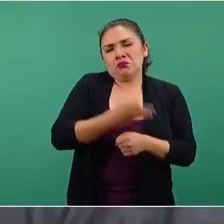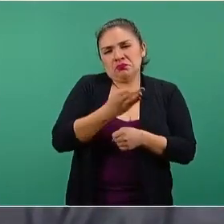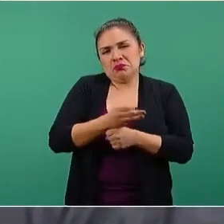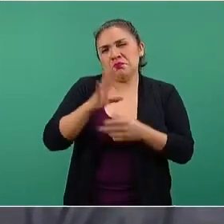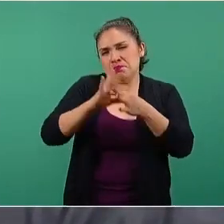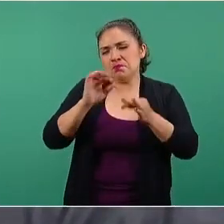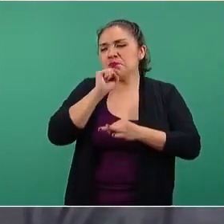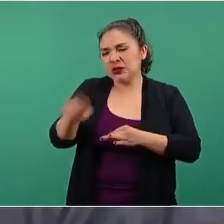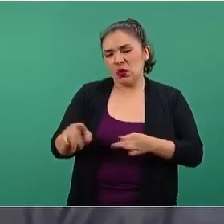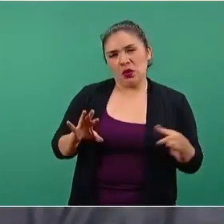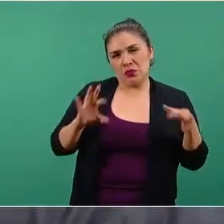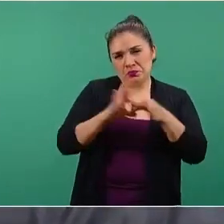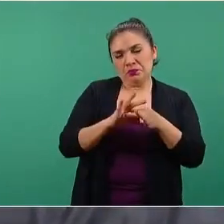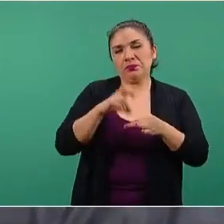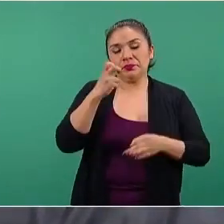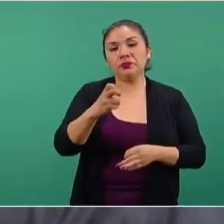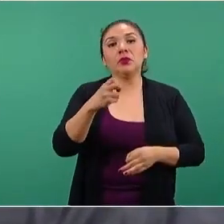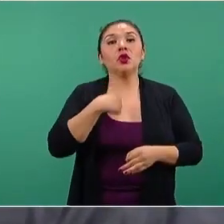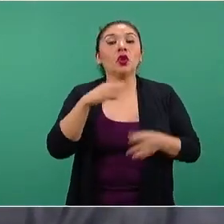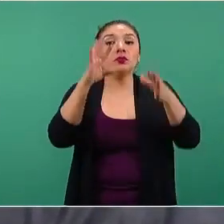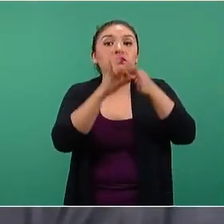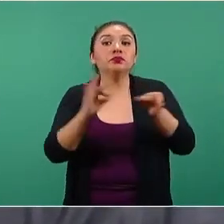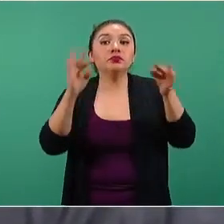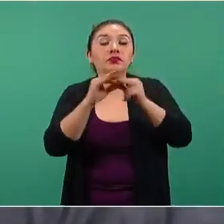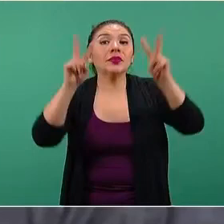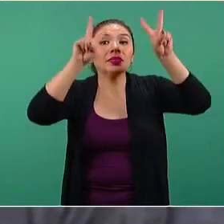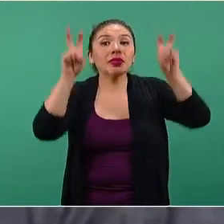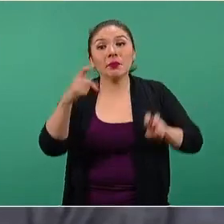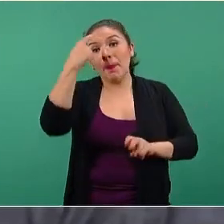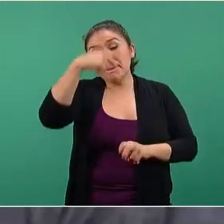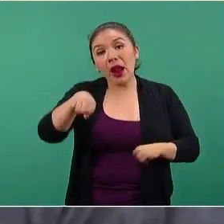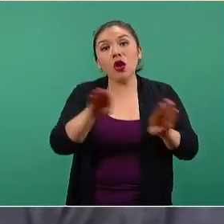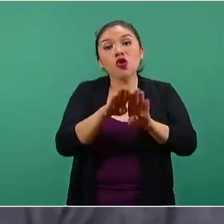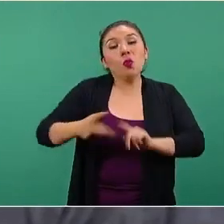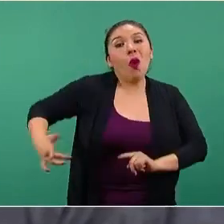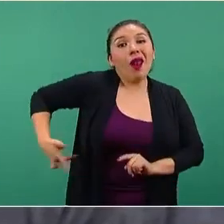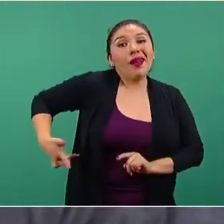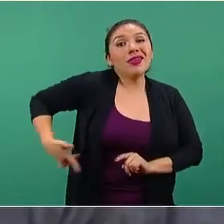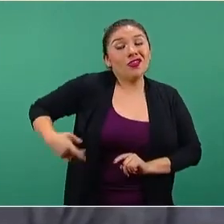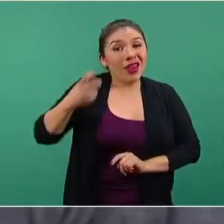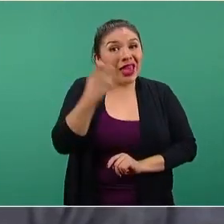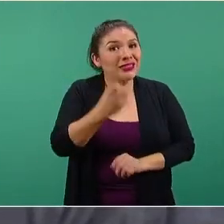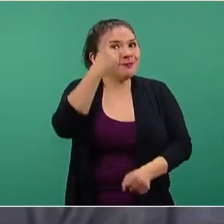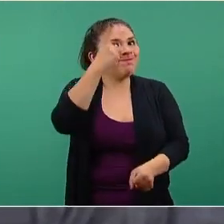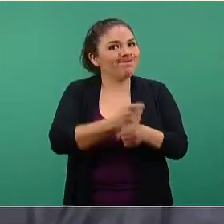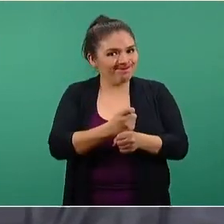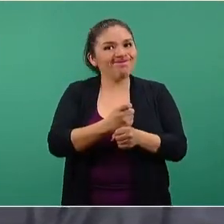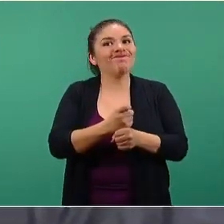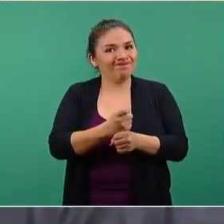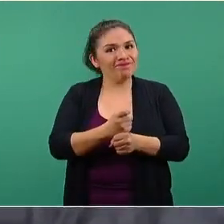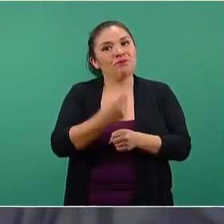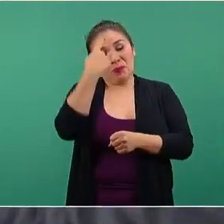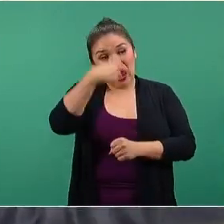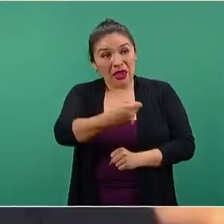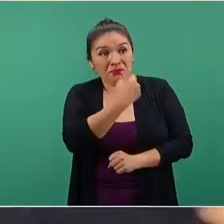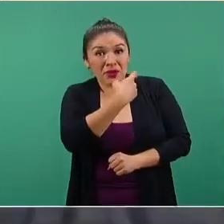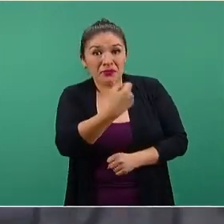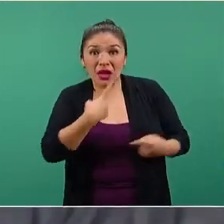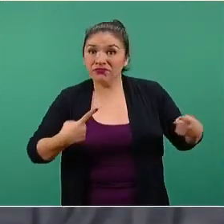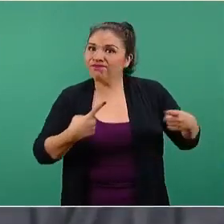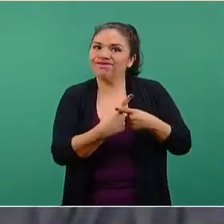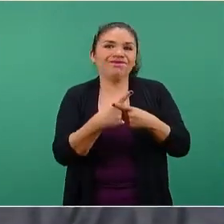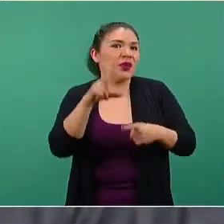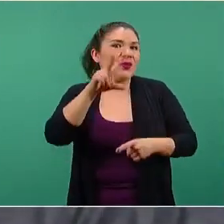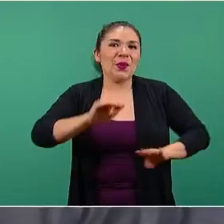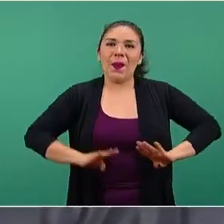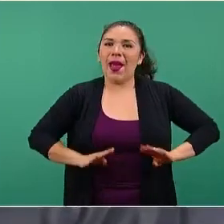señaló el doctor Cortés, enfatizando el tema de la función renal como uno de los elementos de contraindicación. Las personas que